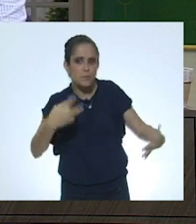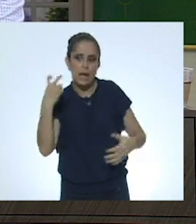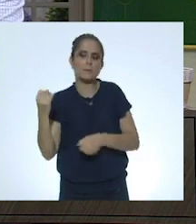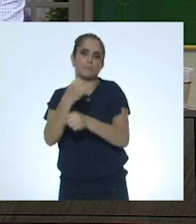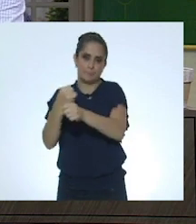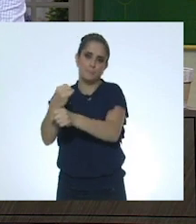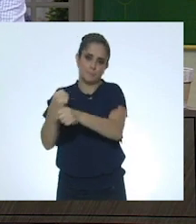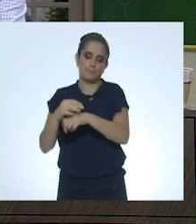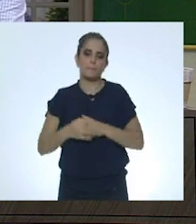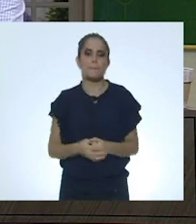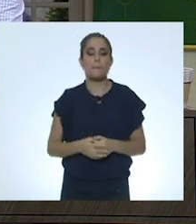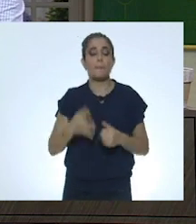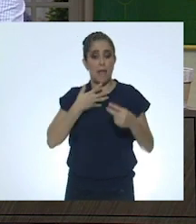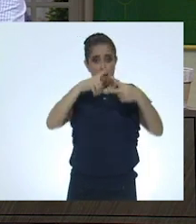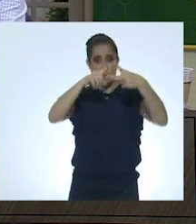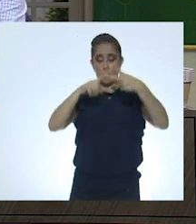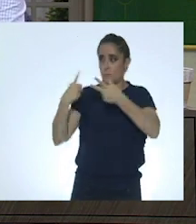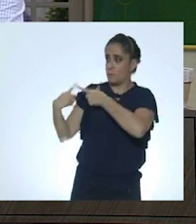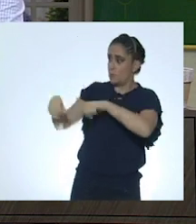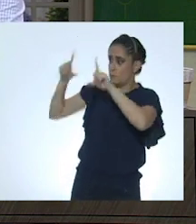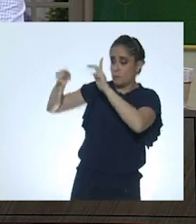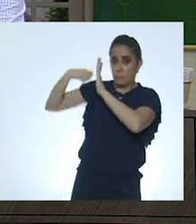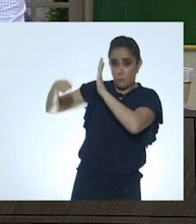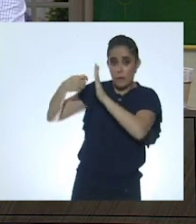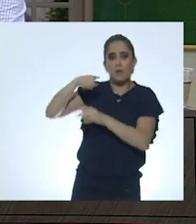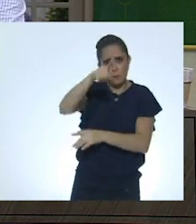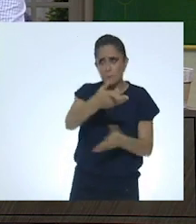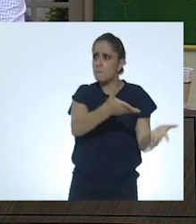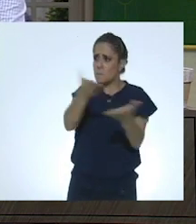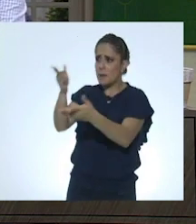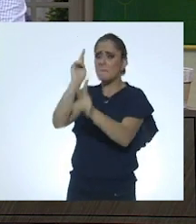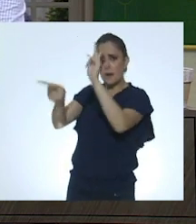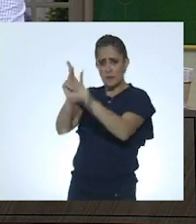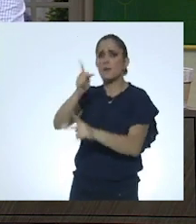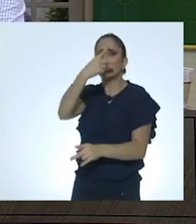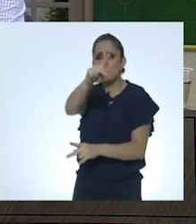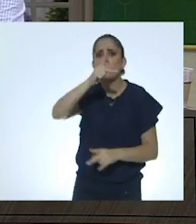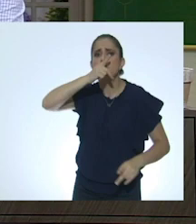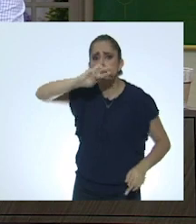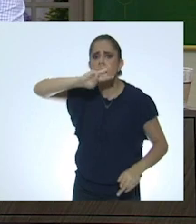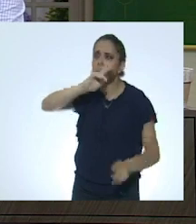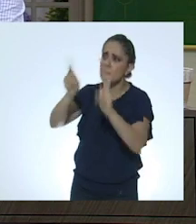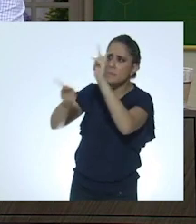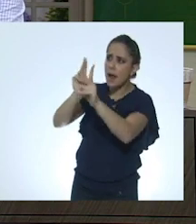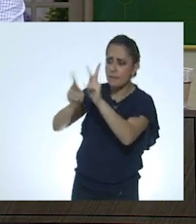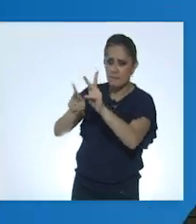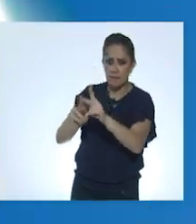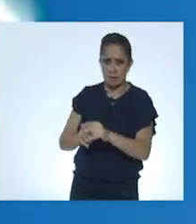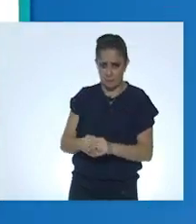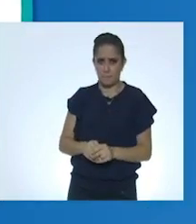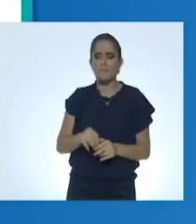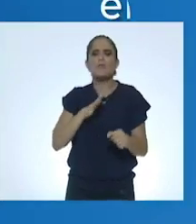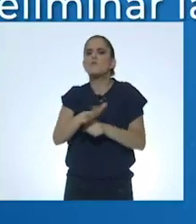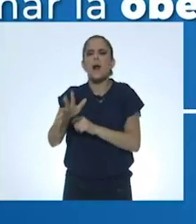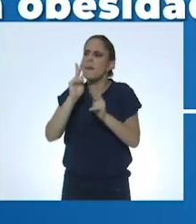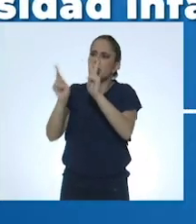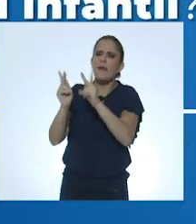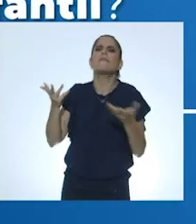Después de ver ambos videos, comenta el contenido con tu familia. Para ello, te proponemos las siguientes preguntas.